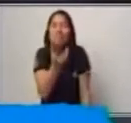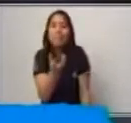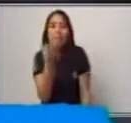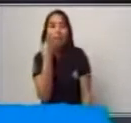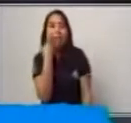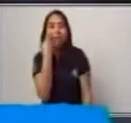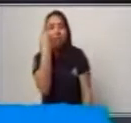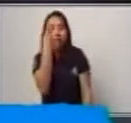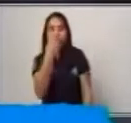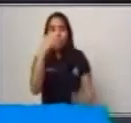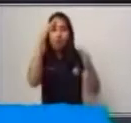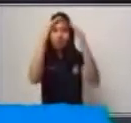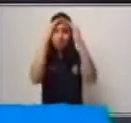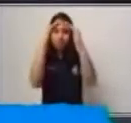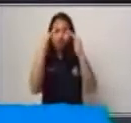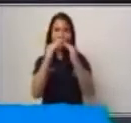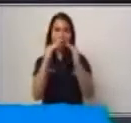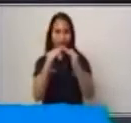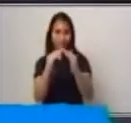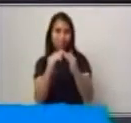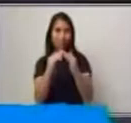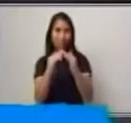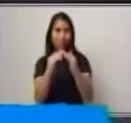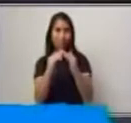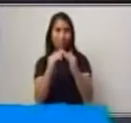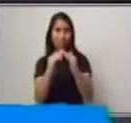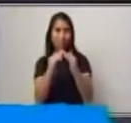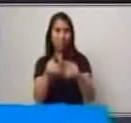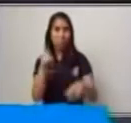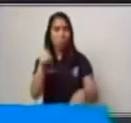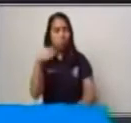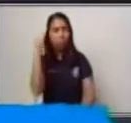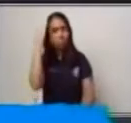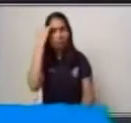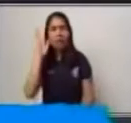Si no conoces el significado de rubor, recuerda que siempre